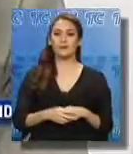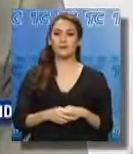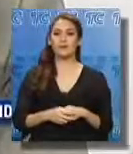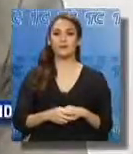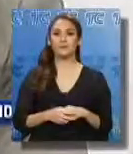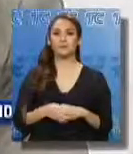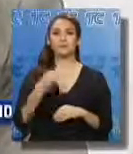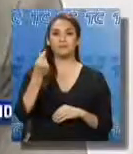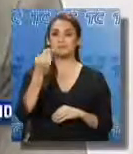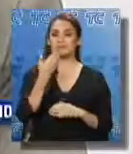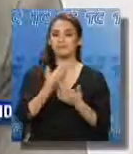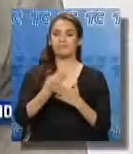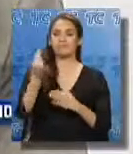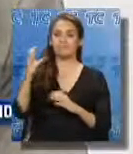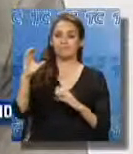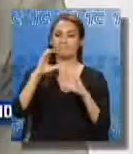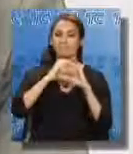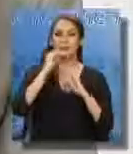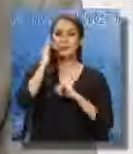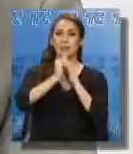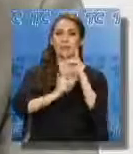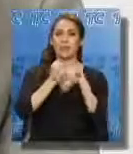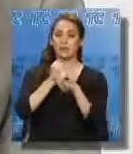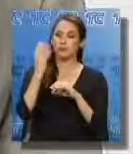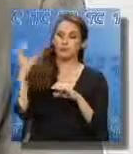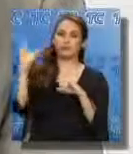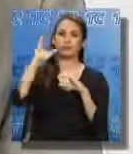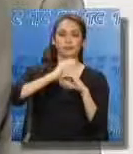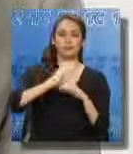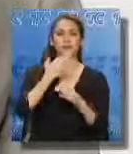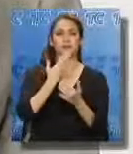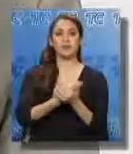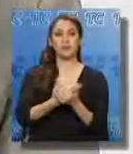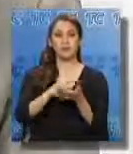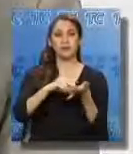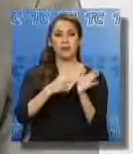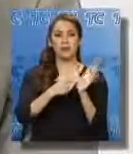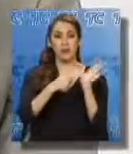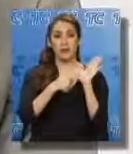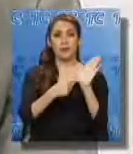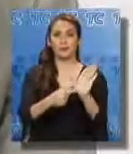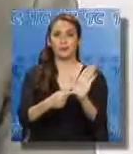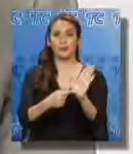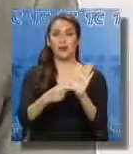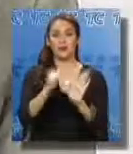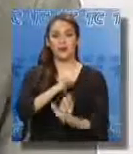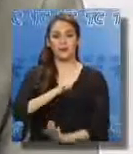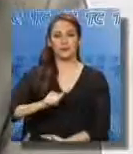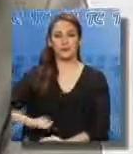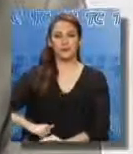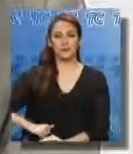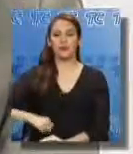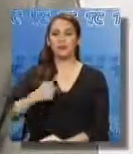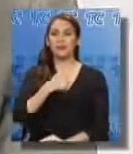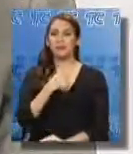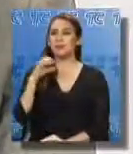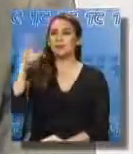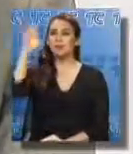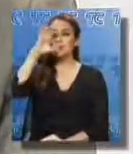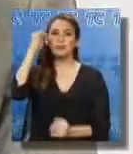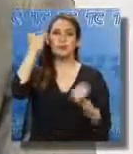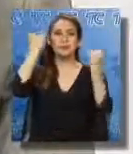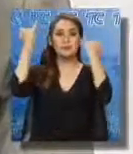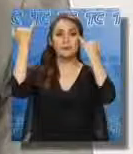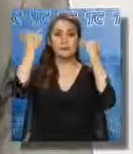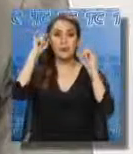aún con el apoyo financiero internacional. Que esto sea un ejemplo de la actitud, de la búsqueda de iniciativa que